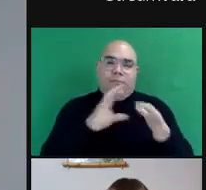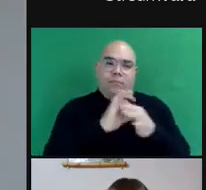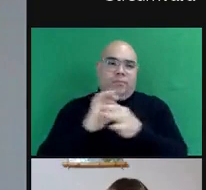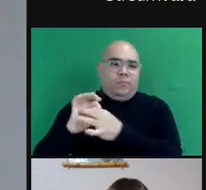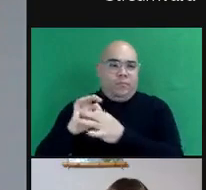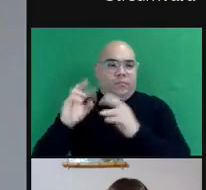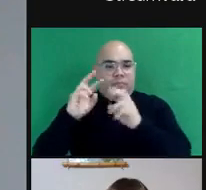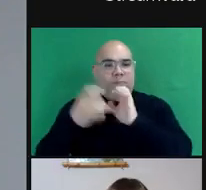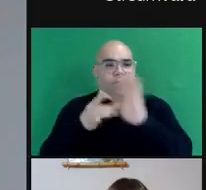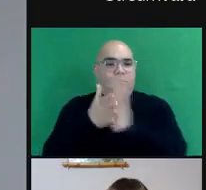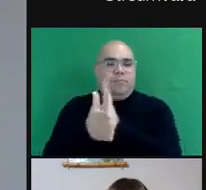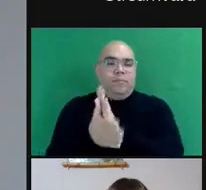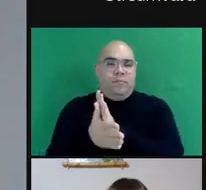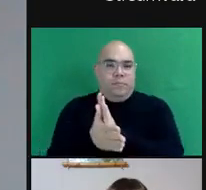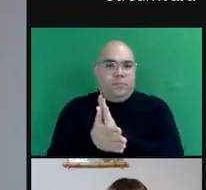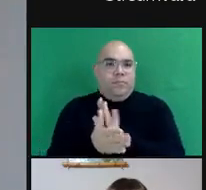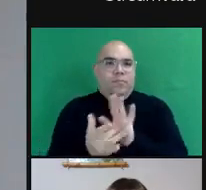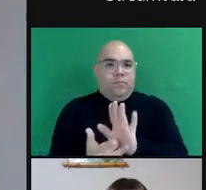la trascendencia que eso tiene.